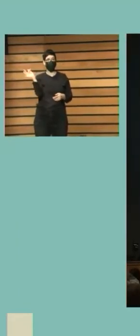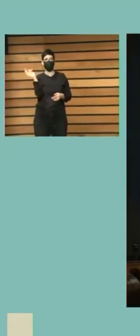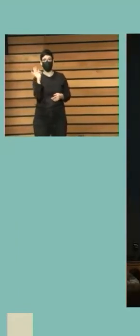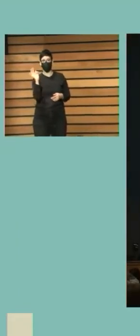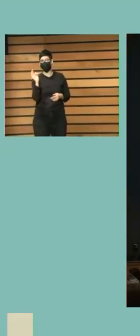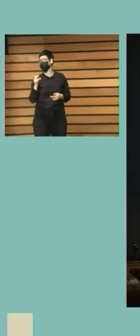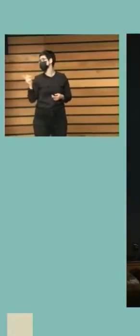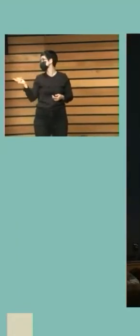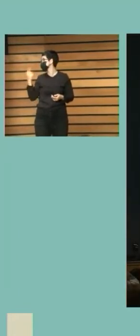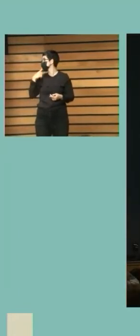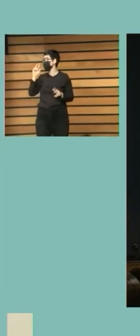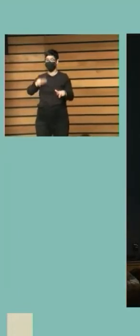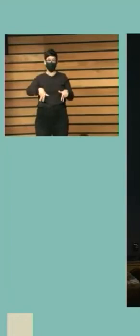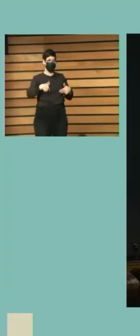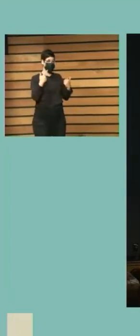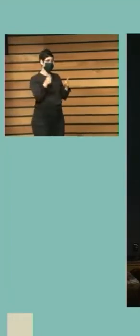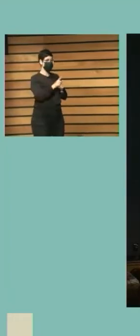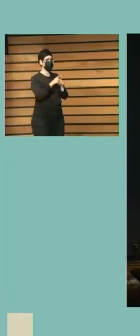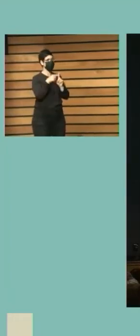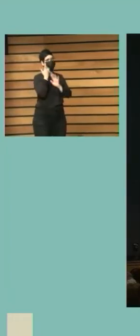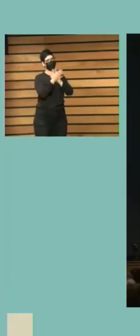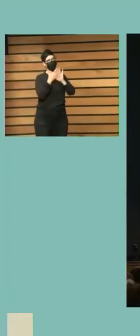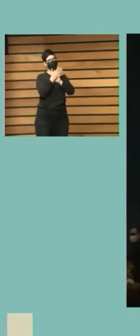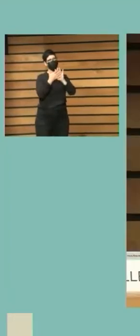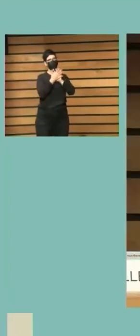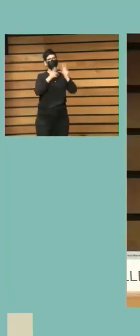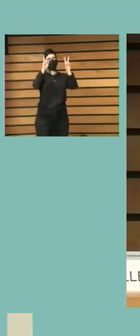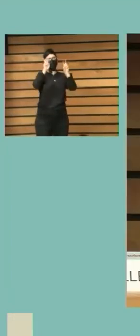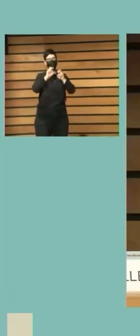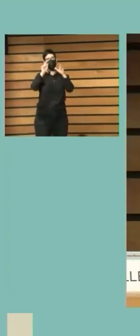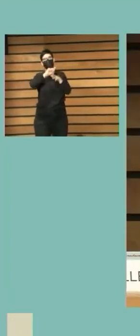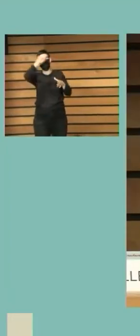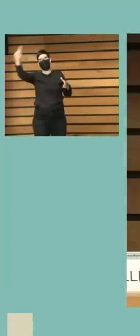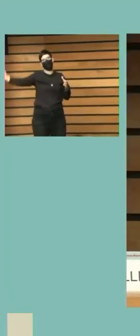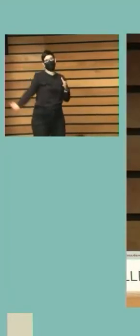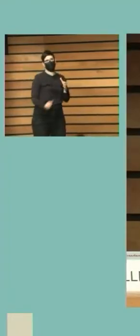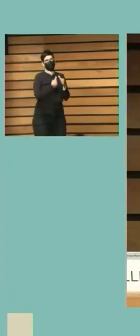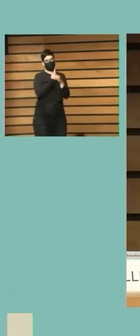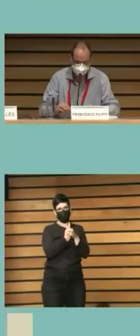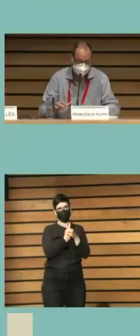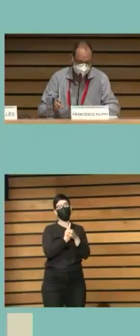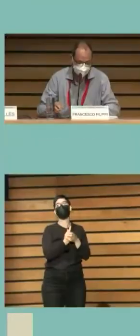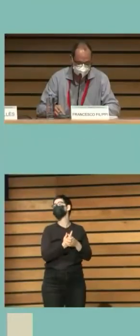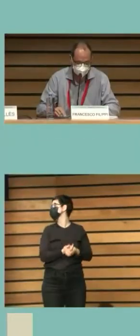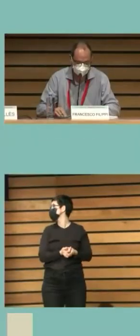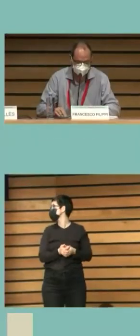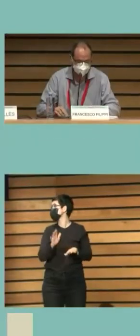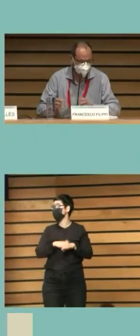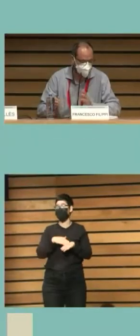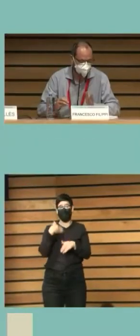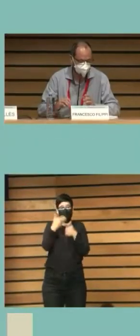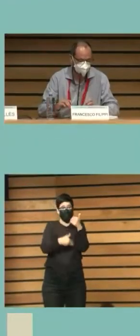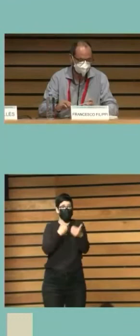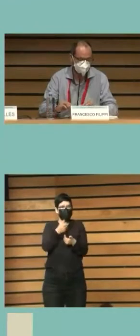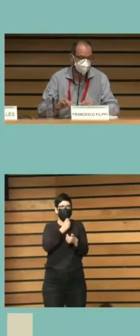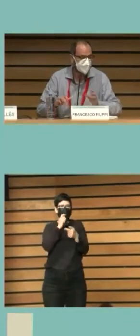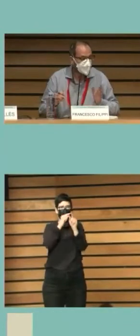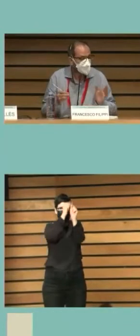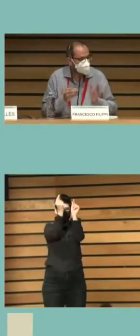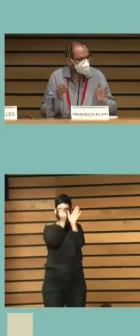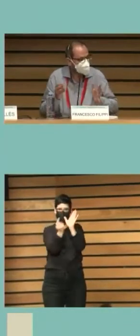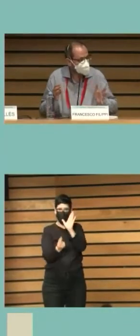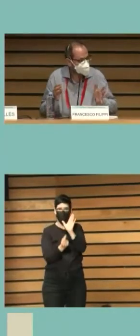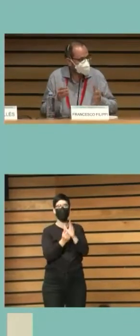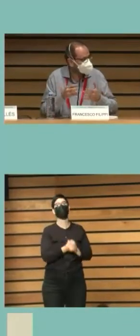permites ya puedo hablar un poco más de la integralidad del proceso que hemos diseñado pero también para que sepáis de hemos llegado